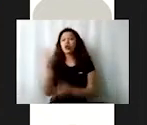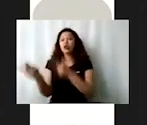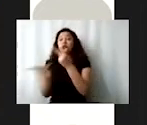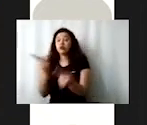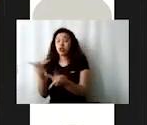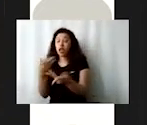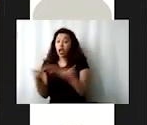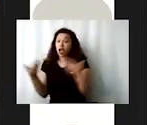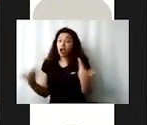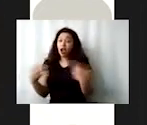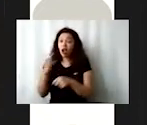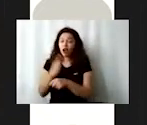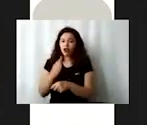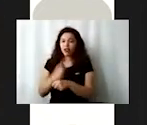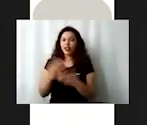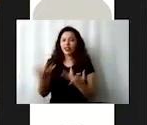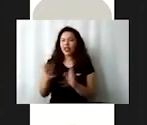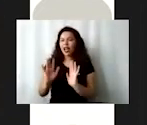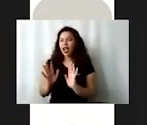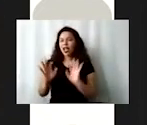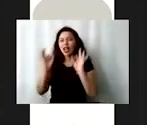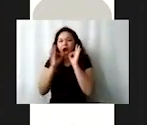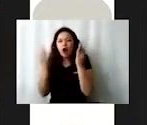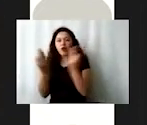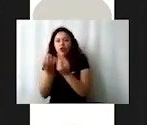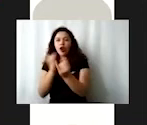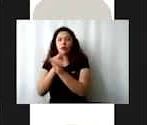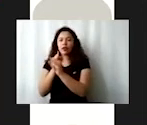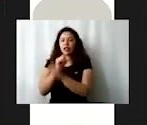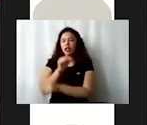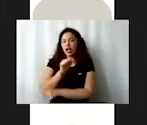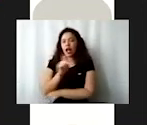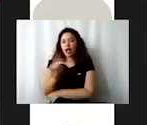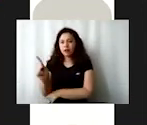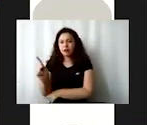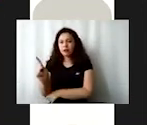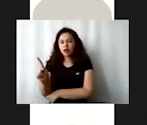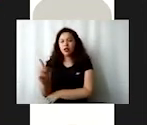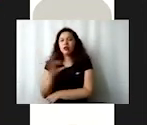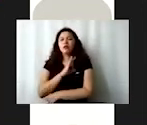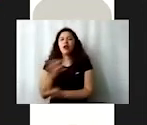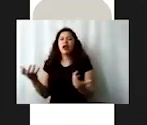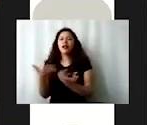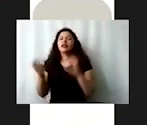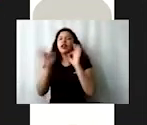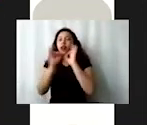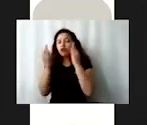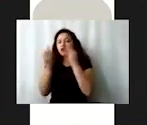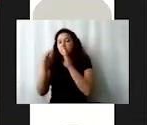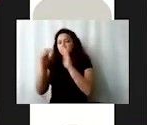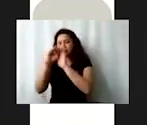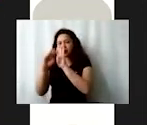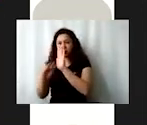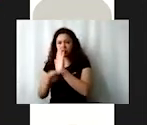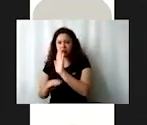en día, a través de todas estas plataformas y aplicaciones, las pueden hacer a través de formularios. Ahorita no vieron